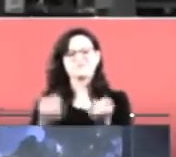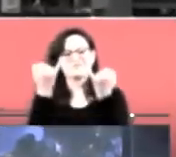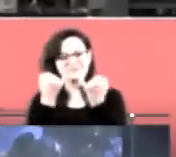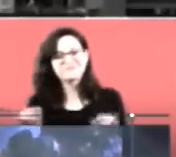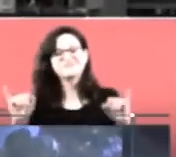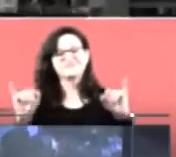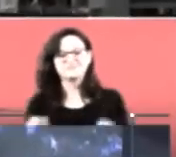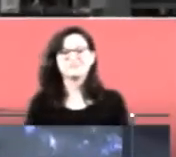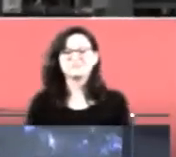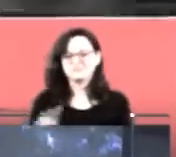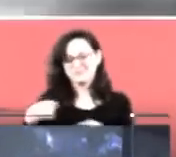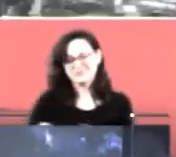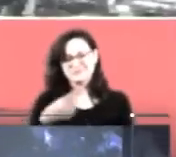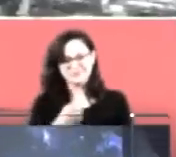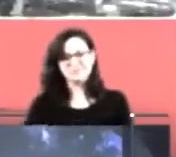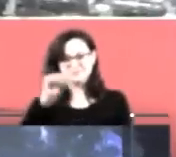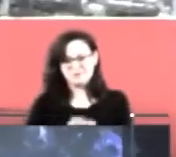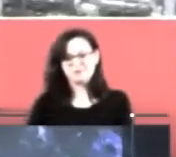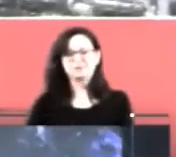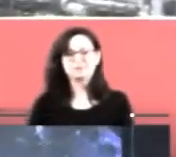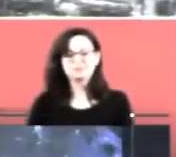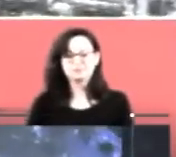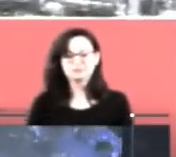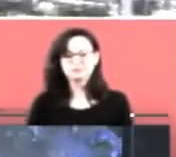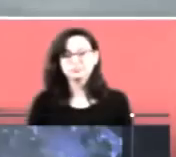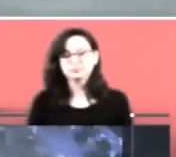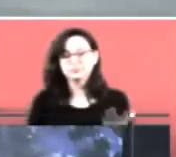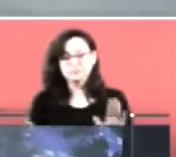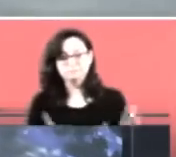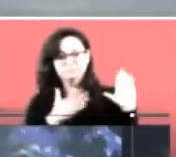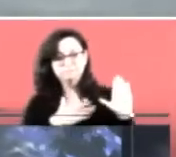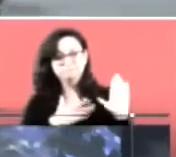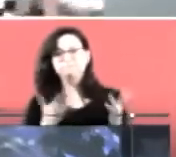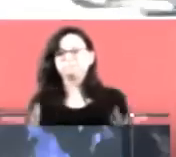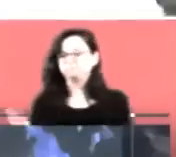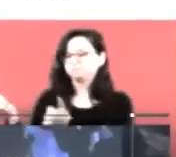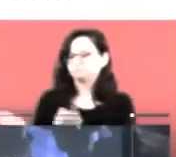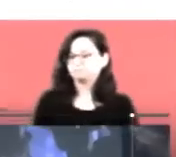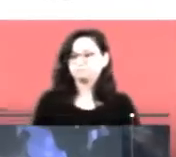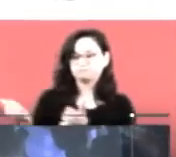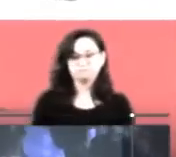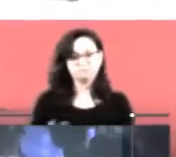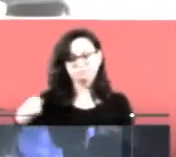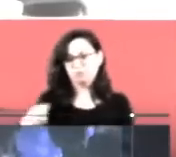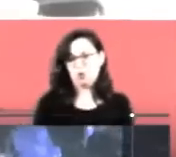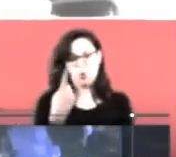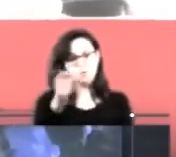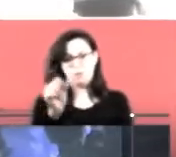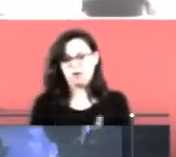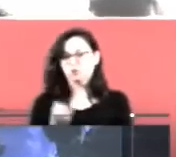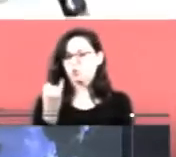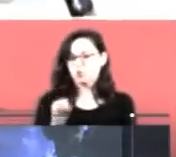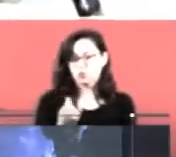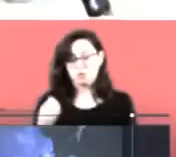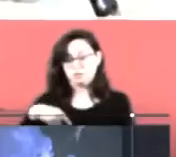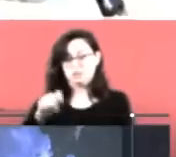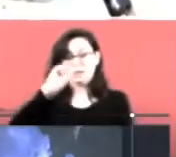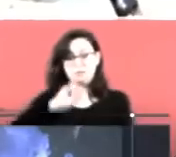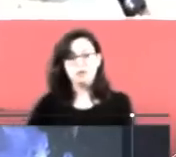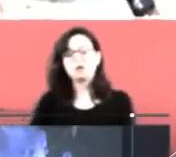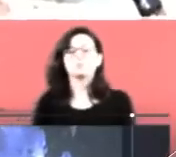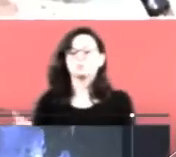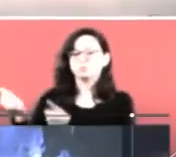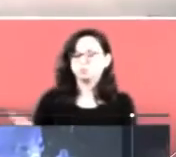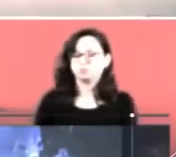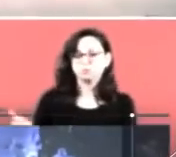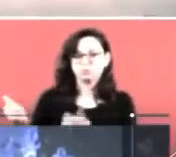Bajó la capacidad de refinación a nivel mundial. Se necesitan refinerías en el mundo. El precio de las gasolinas se disparó en todo